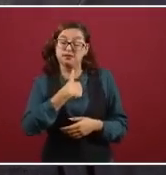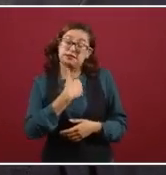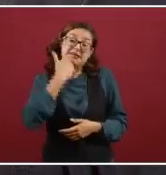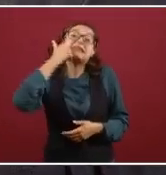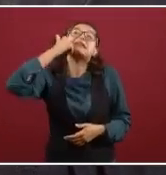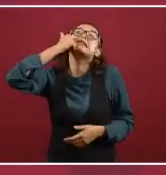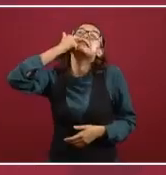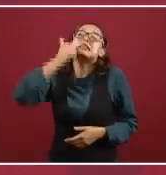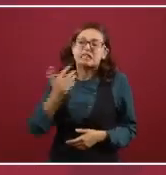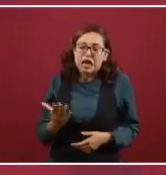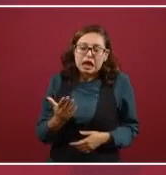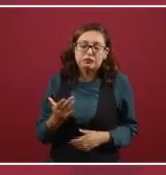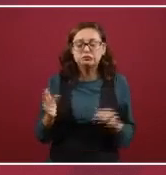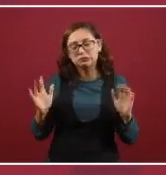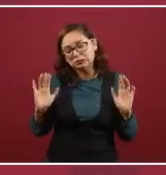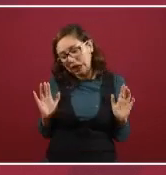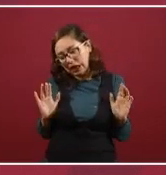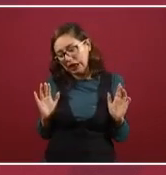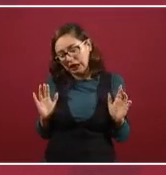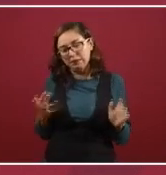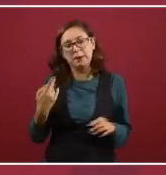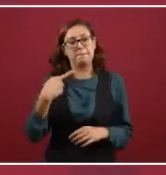estamos procurando